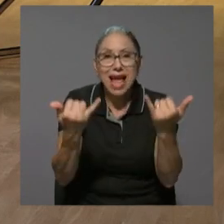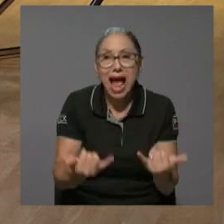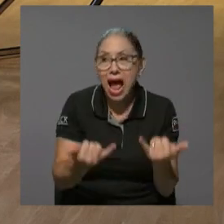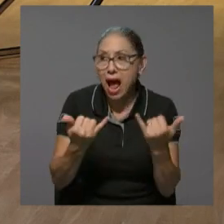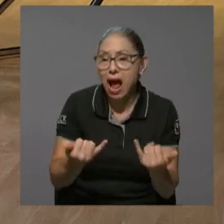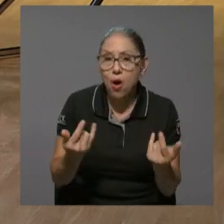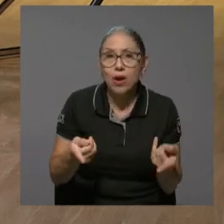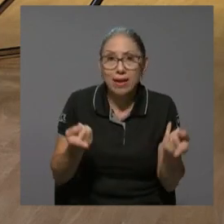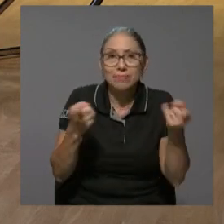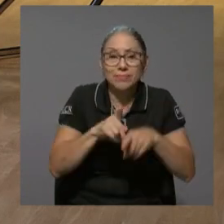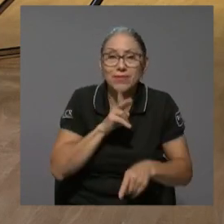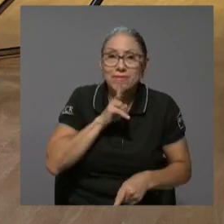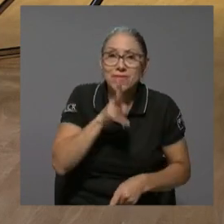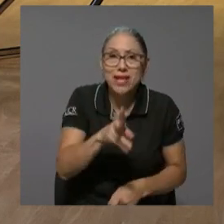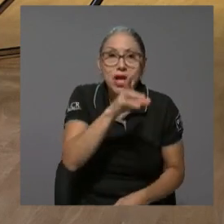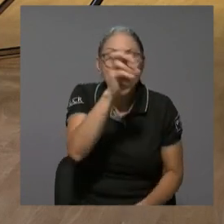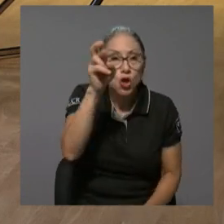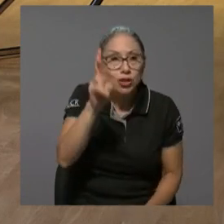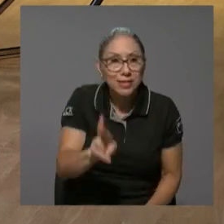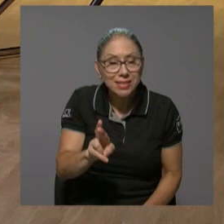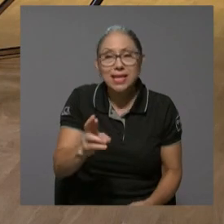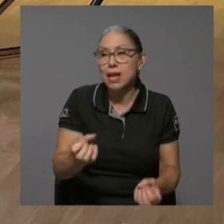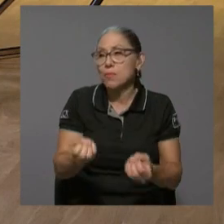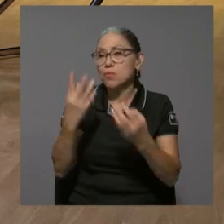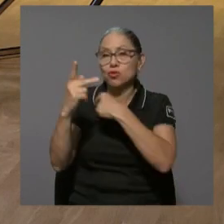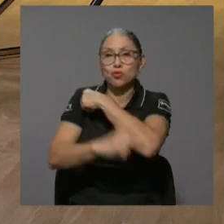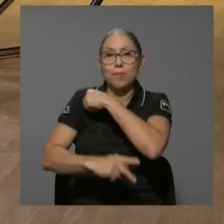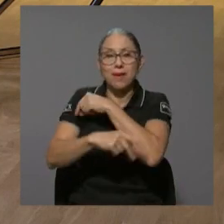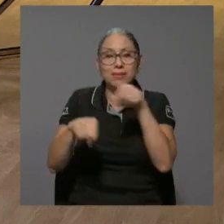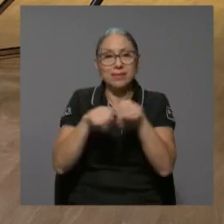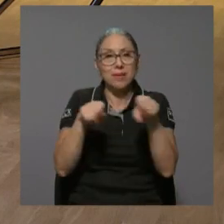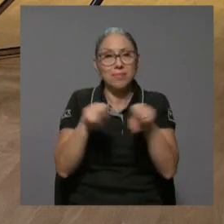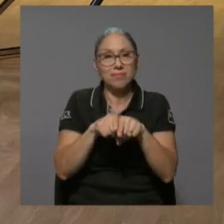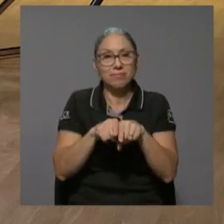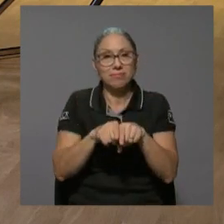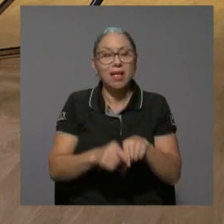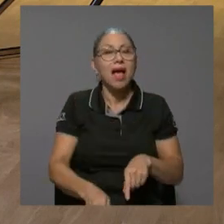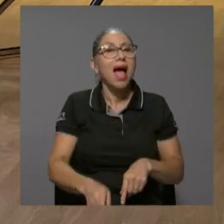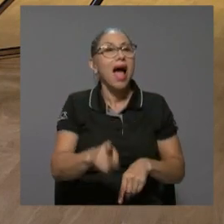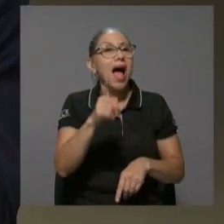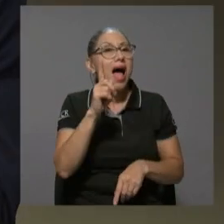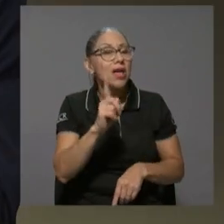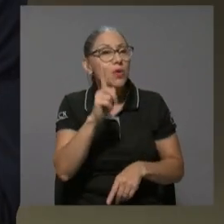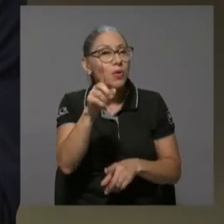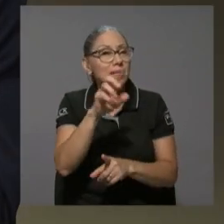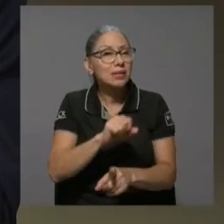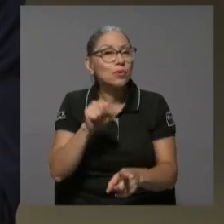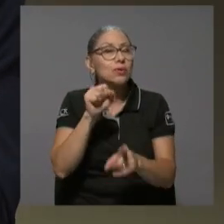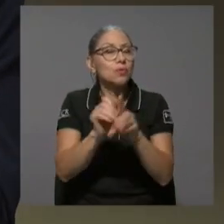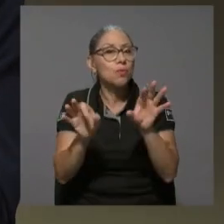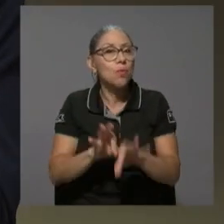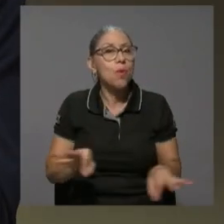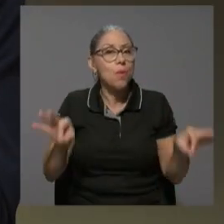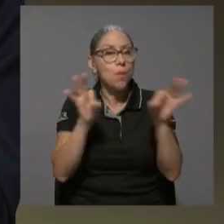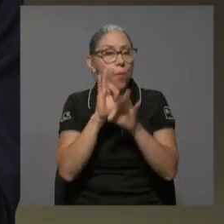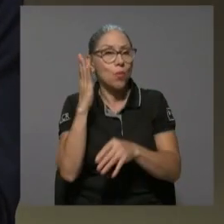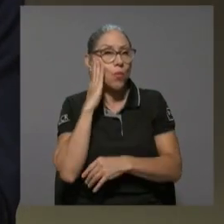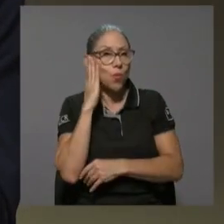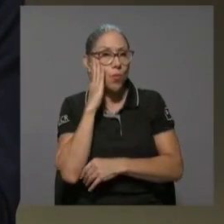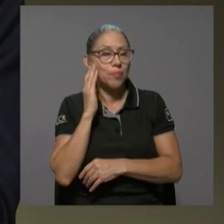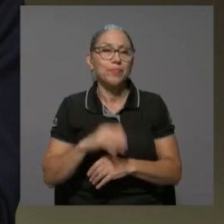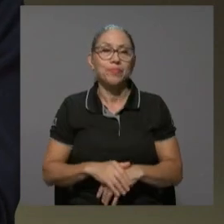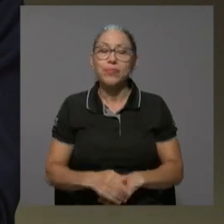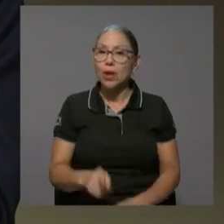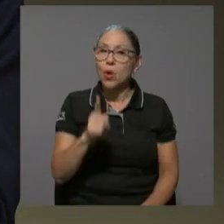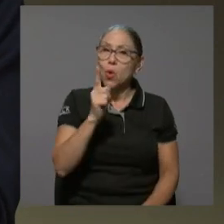en Costa Rica y en muchísimos otros países, hay un conjunto que es importante tomar en cuenta. Un elemento que a veces se